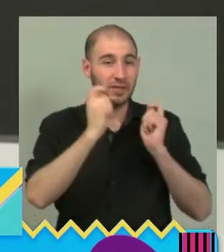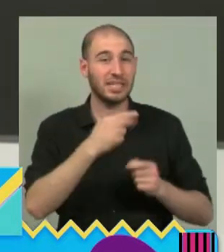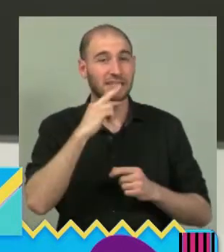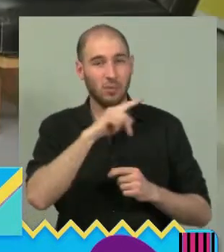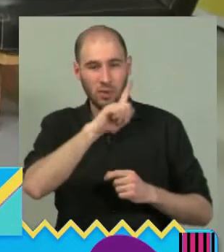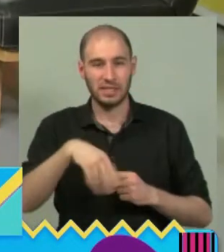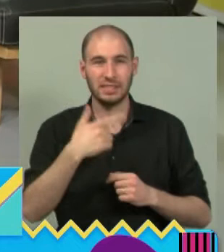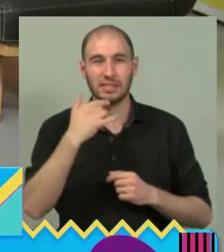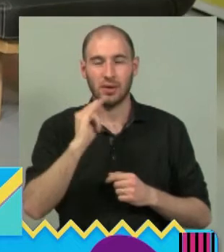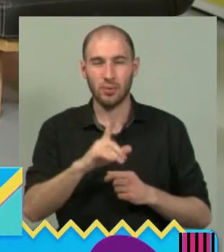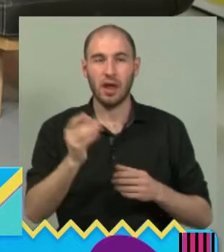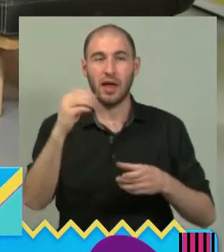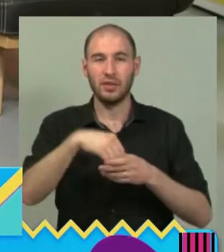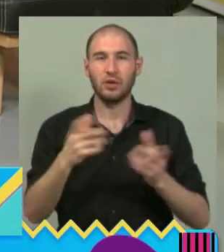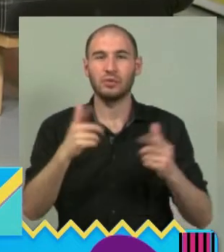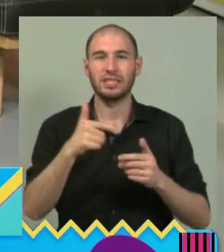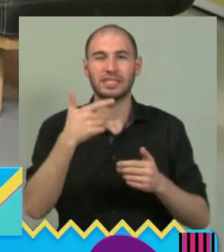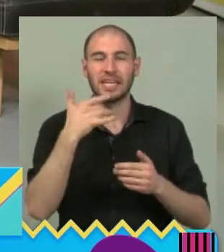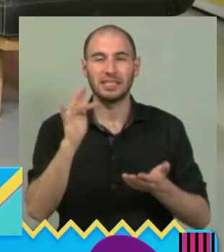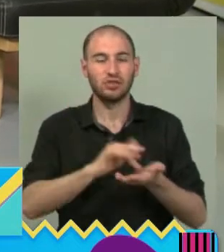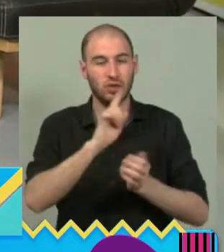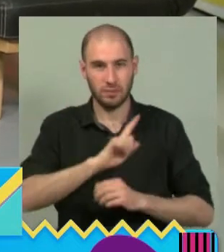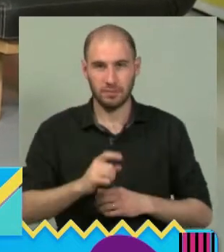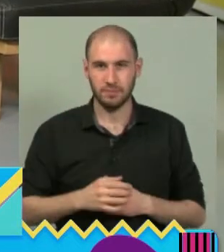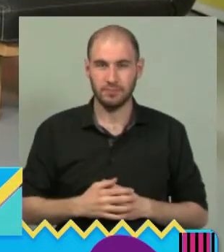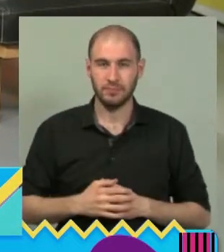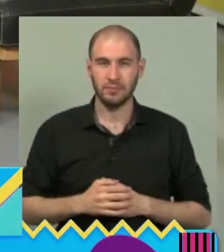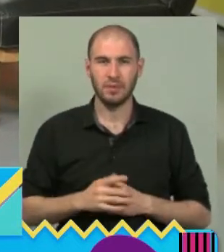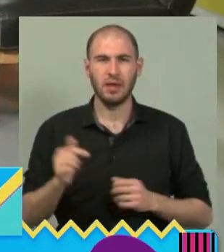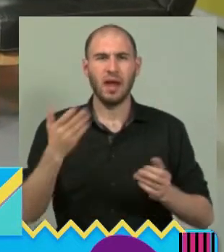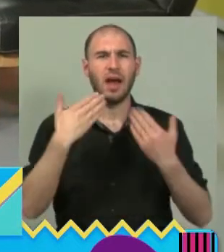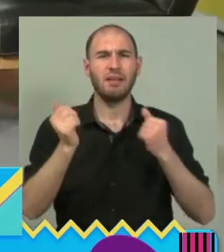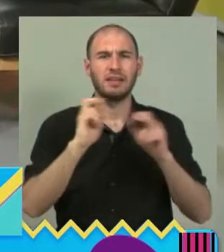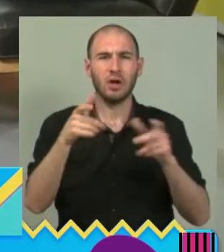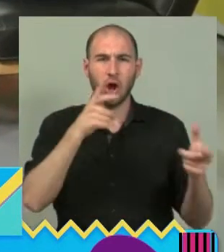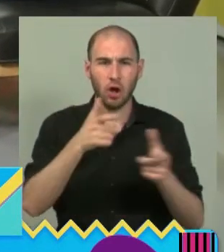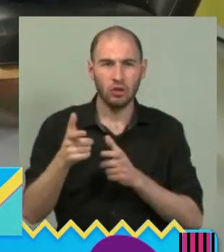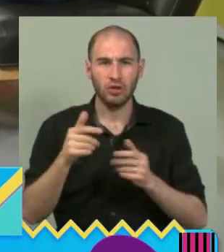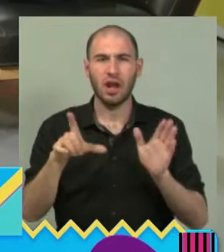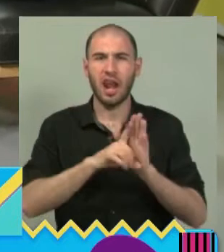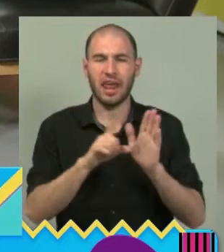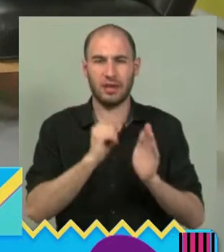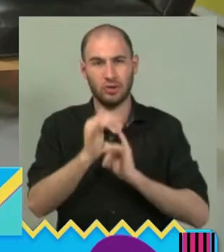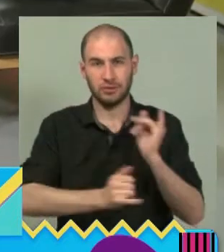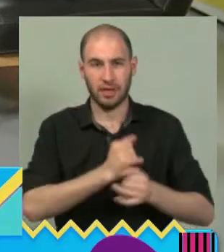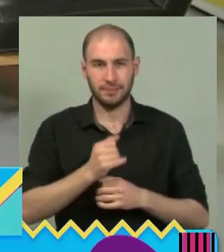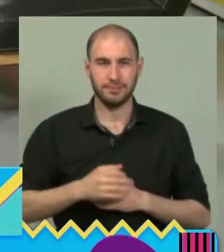San Juan, Saúl Ceballos, miembro de la Asamblea Hachal No Se Toca. Hablábamos recién de los controles, de la legislación, y decíamos,